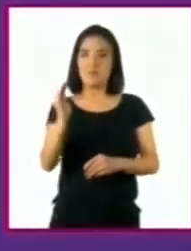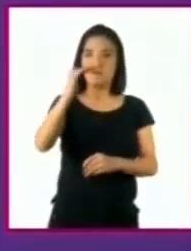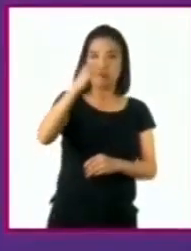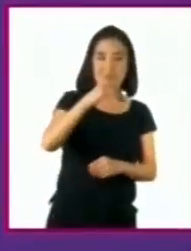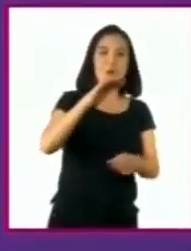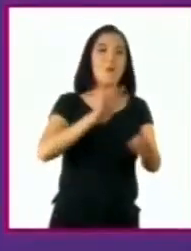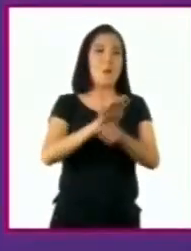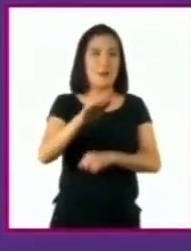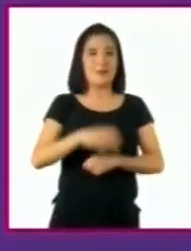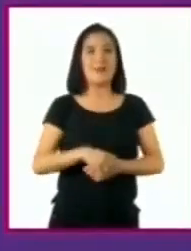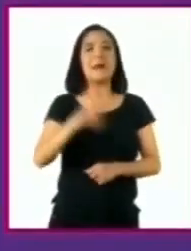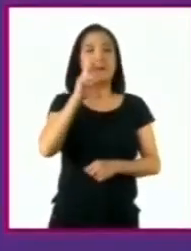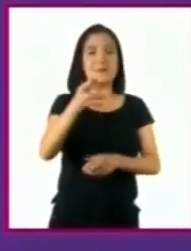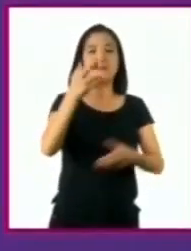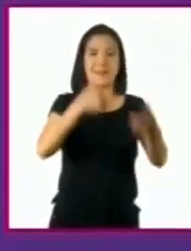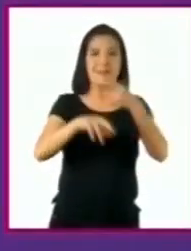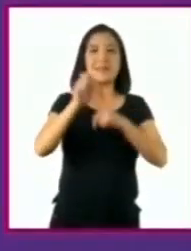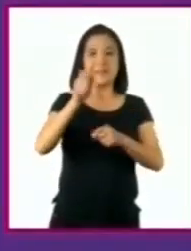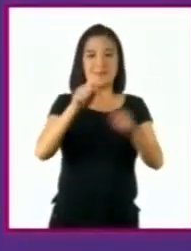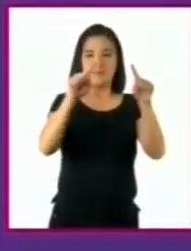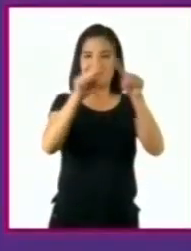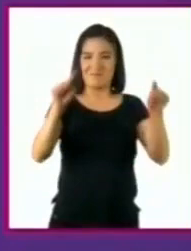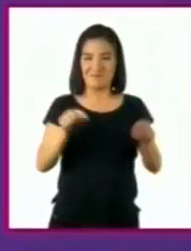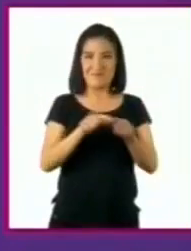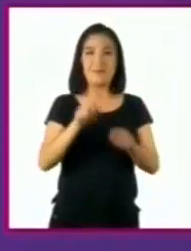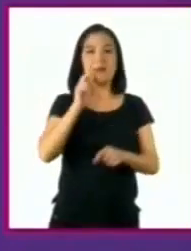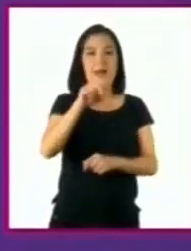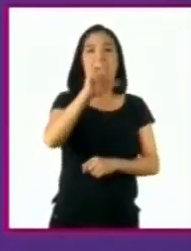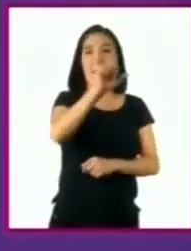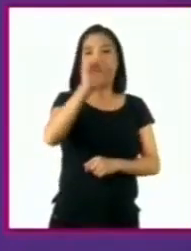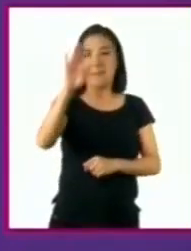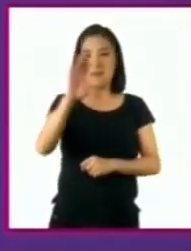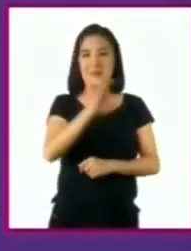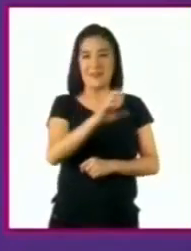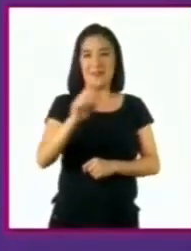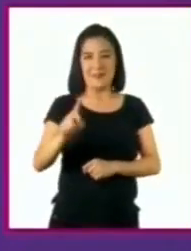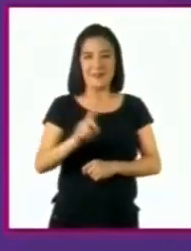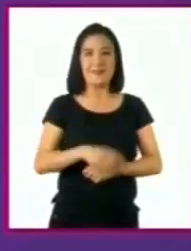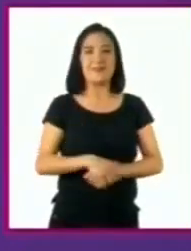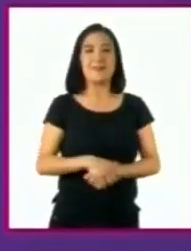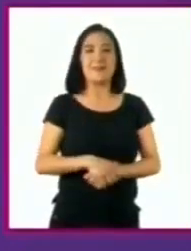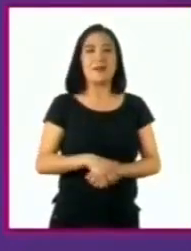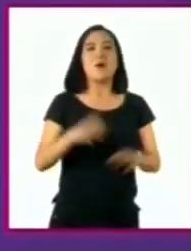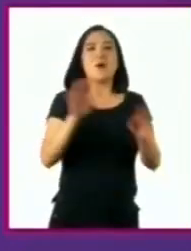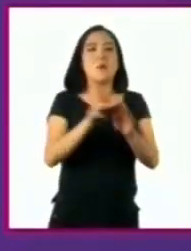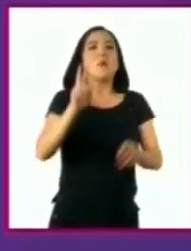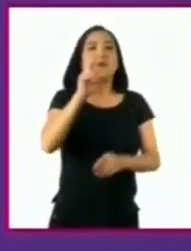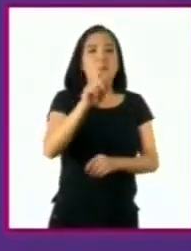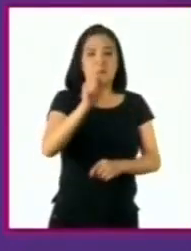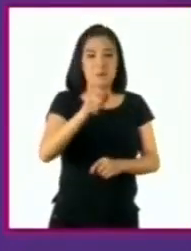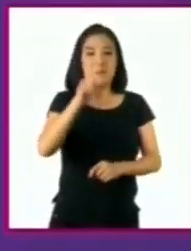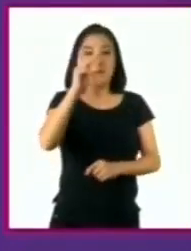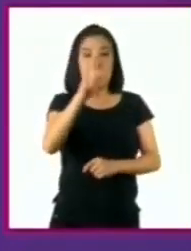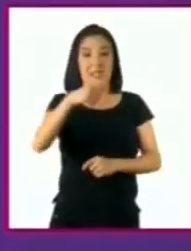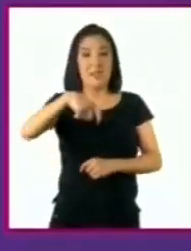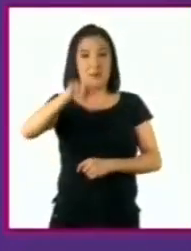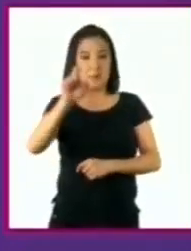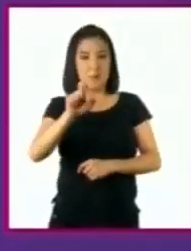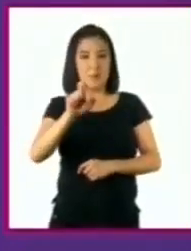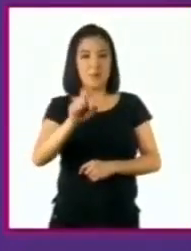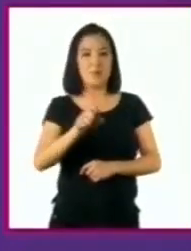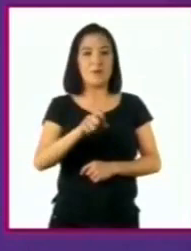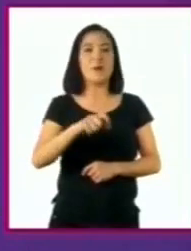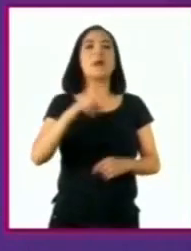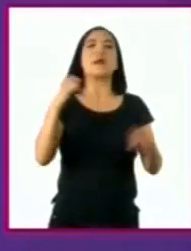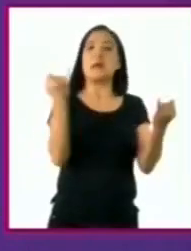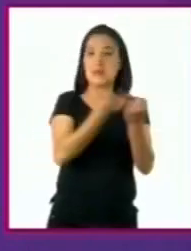Retomemos nuestro cuadrilátero A, B, C, D. Tenemos que justificar que PQ es paralelo